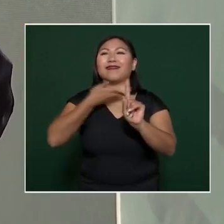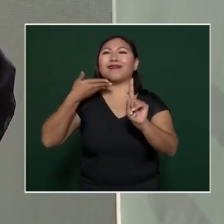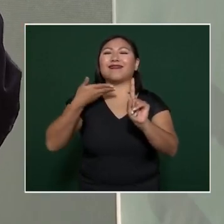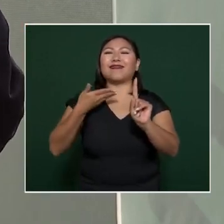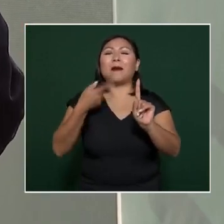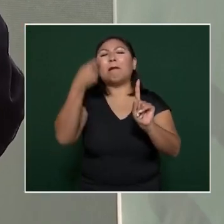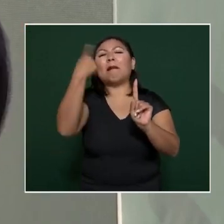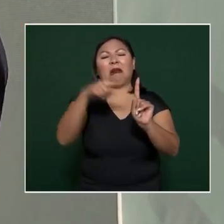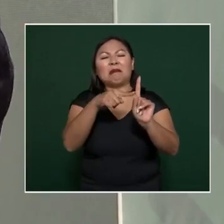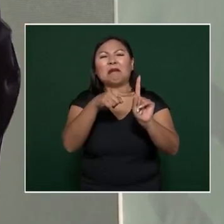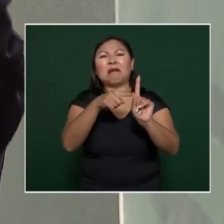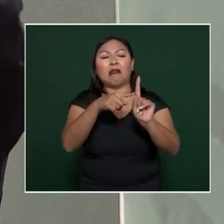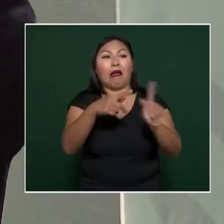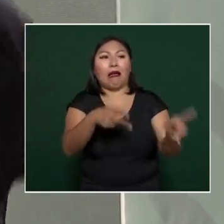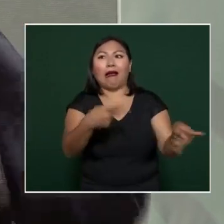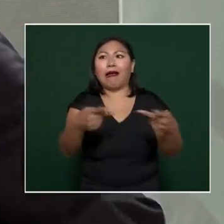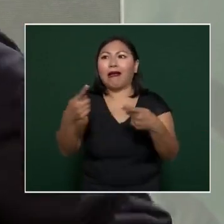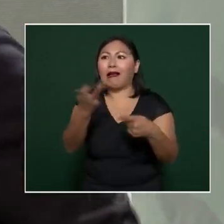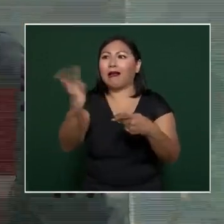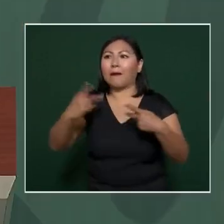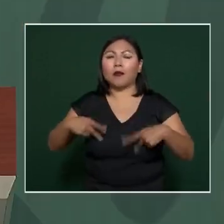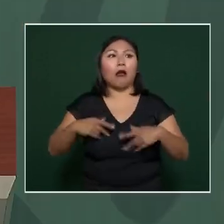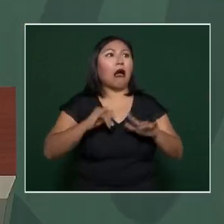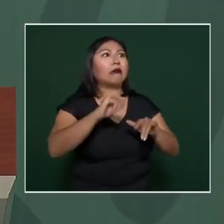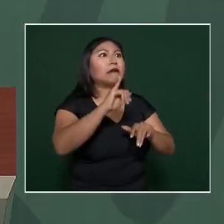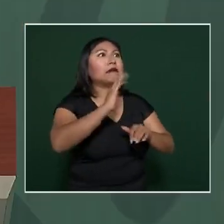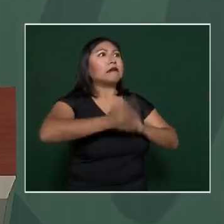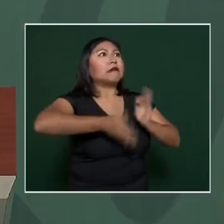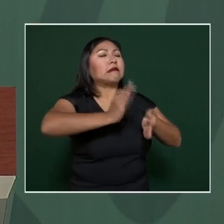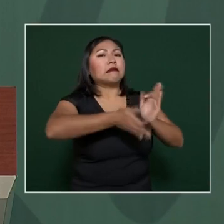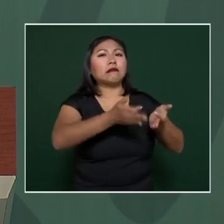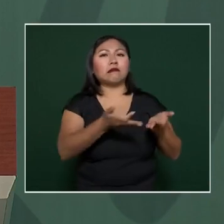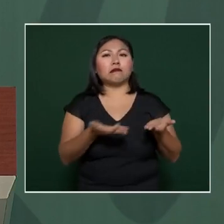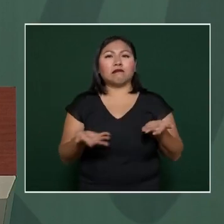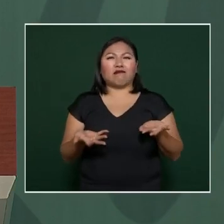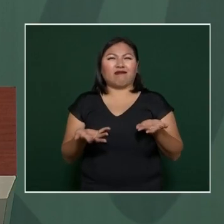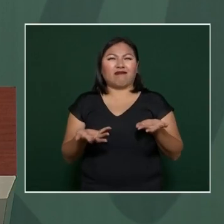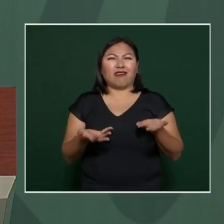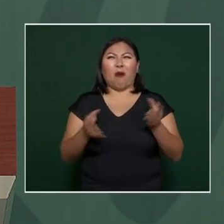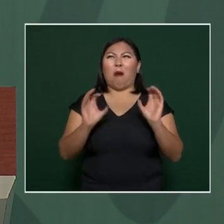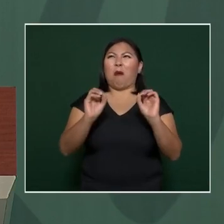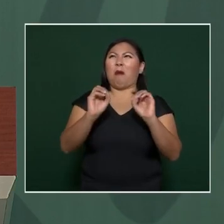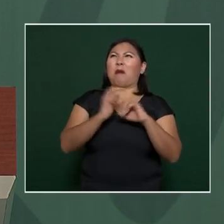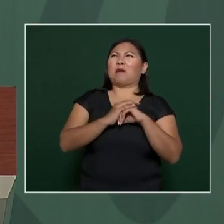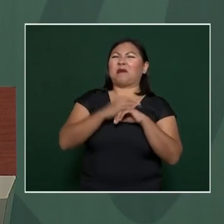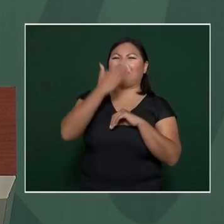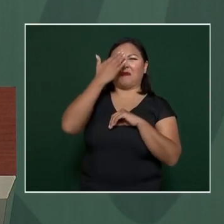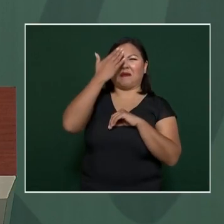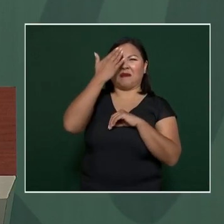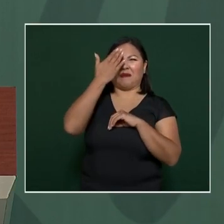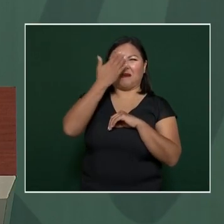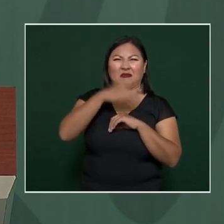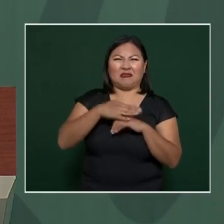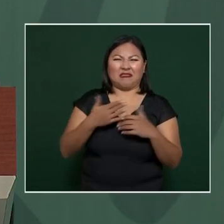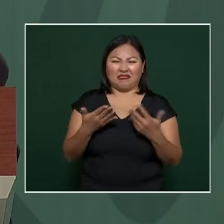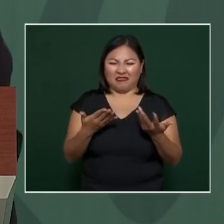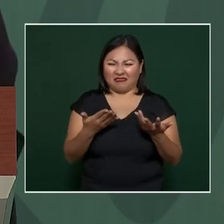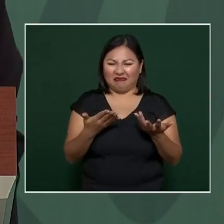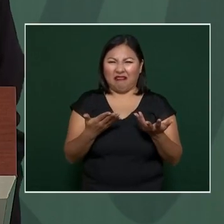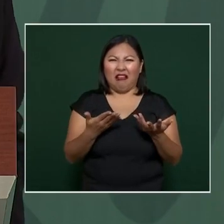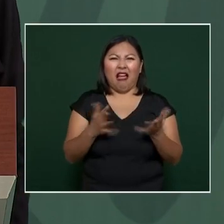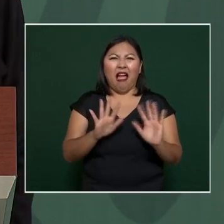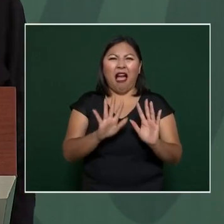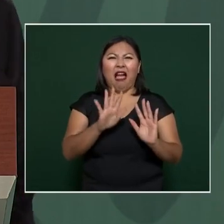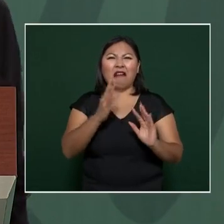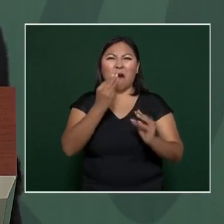eh o un alimento de esos que este hasta